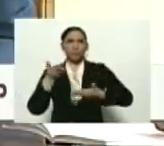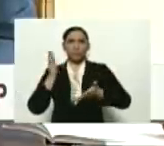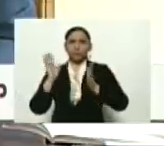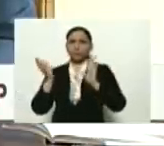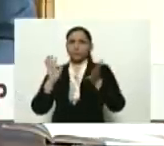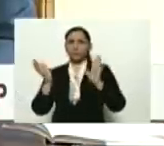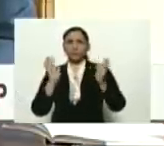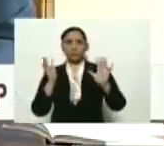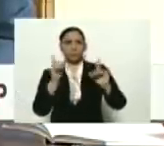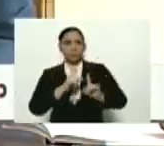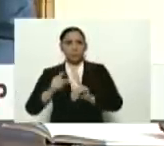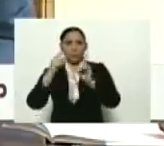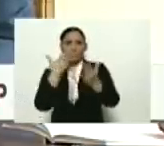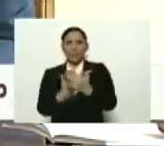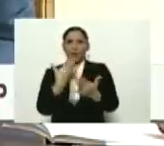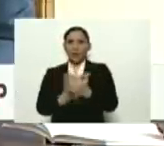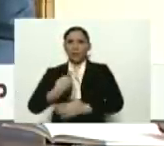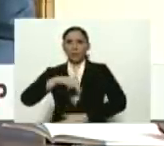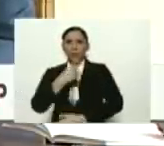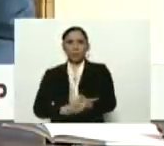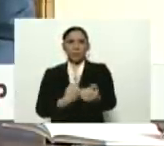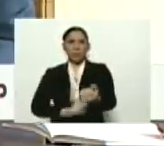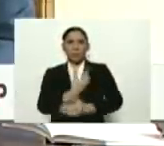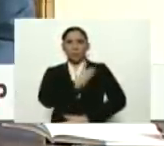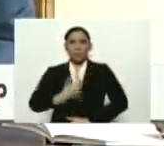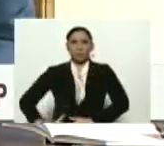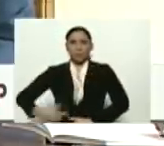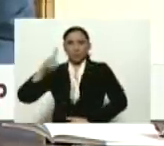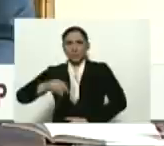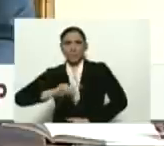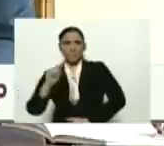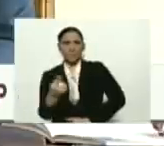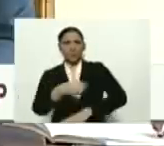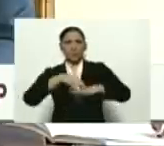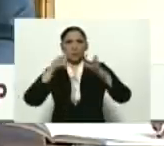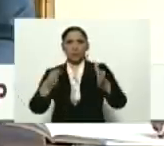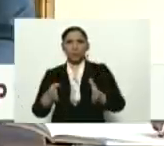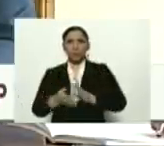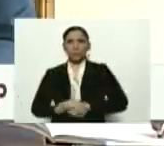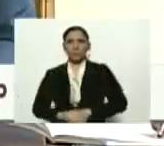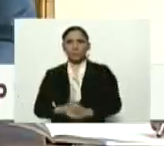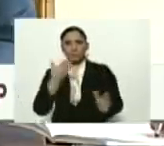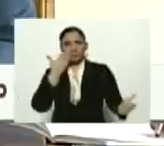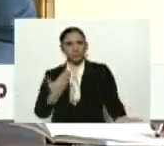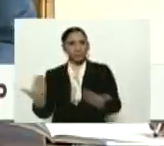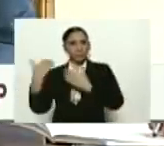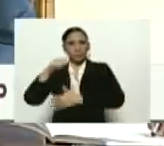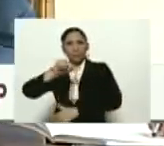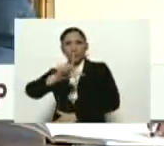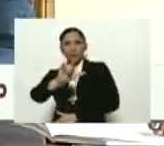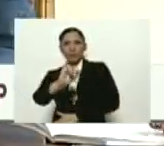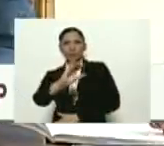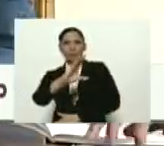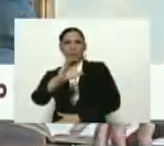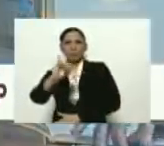palabras y propuestas de nuestros hermanos presidentes y primeros ministros. Vamos a escuchar a Alicia Bárcenas.